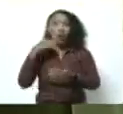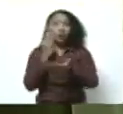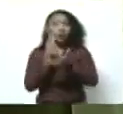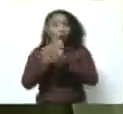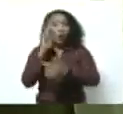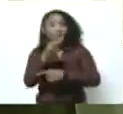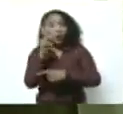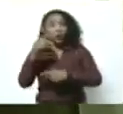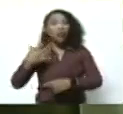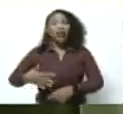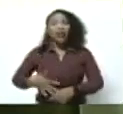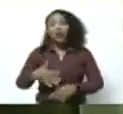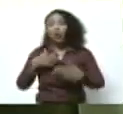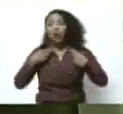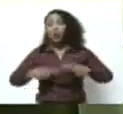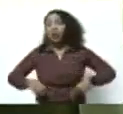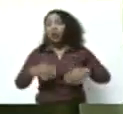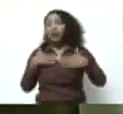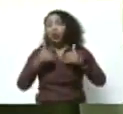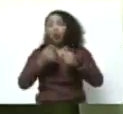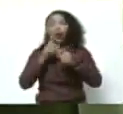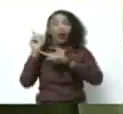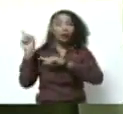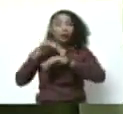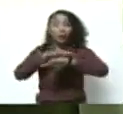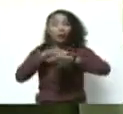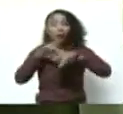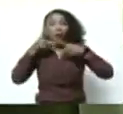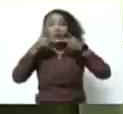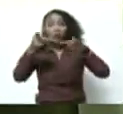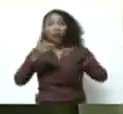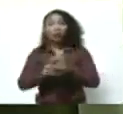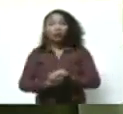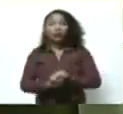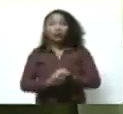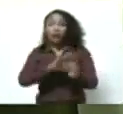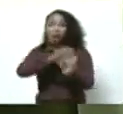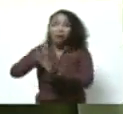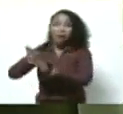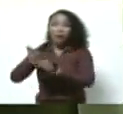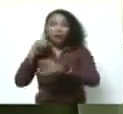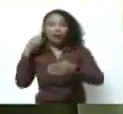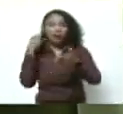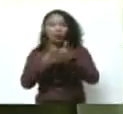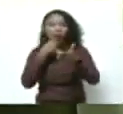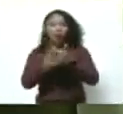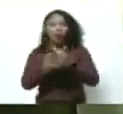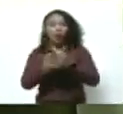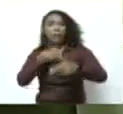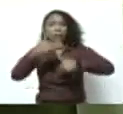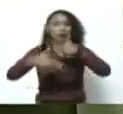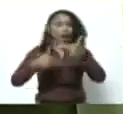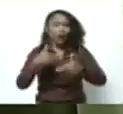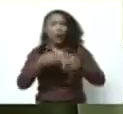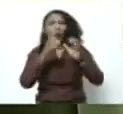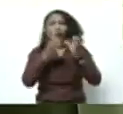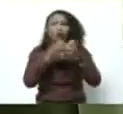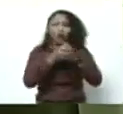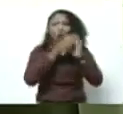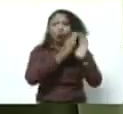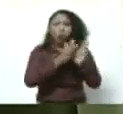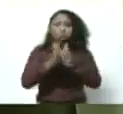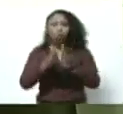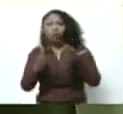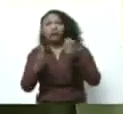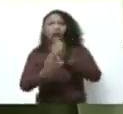es un derecho humano a la salud, el que este Ministerio Público, aparte del combate al AMPA, a la delincuencia organizada,